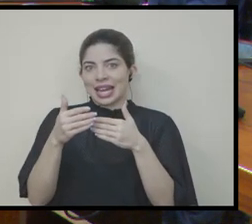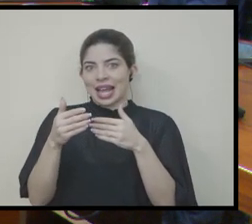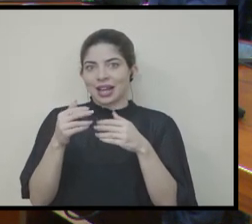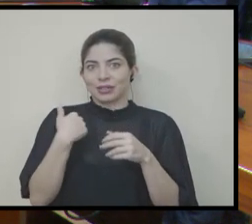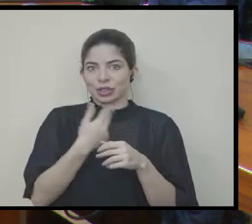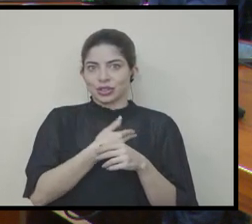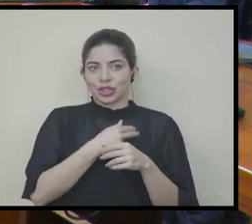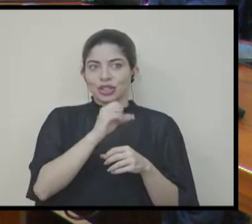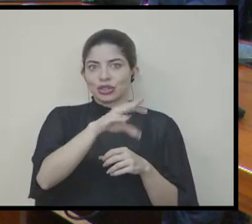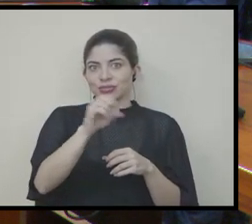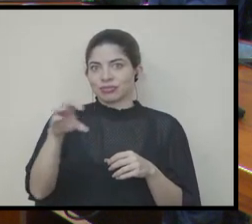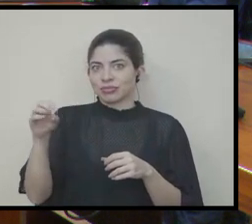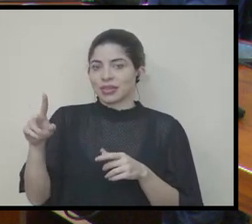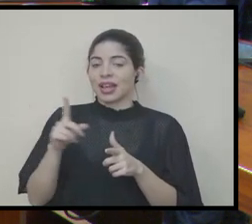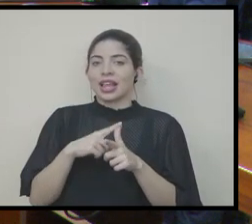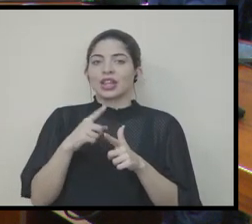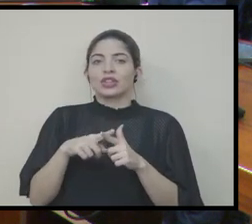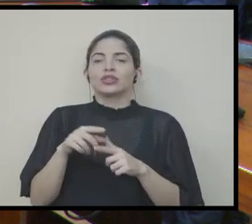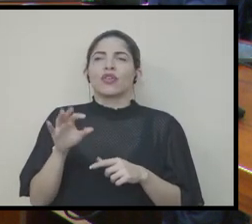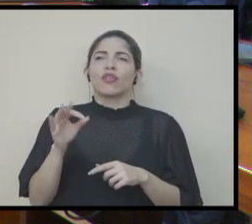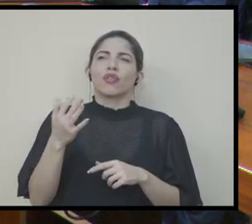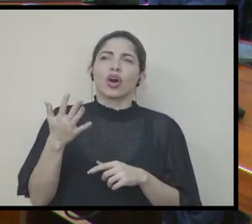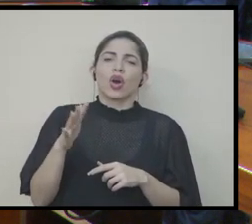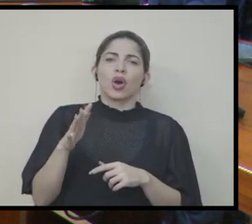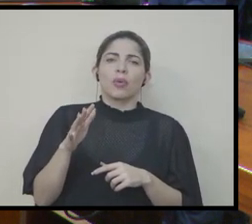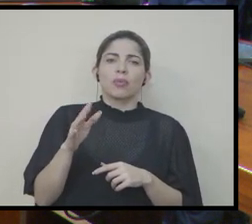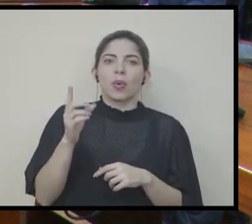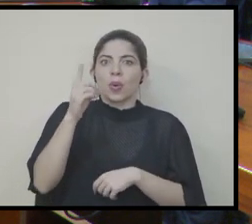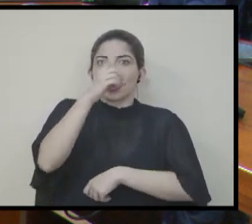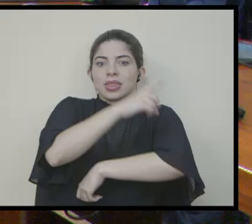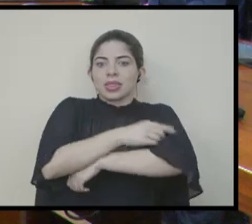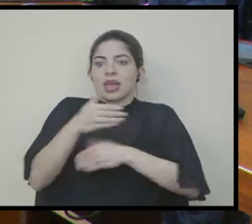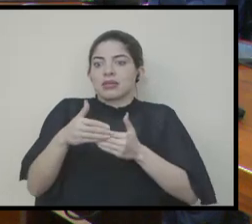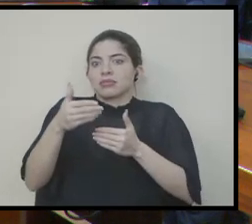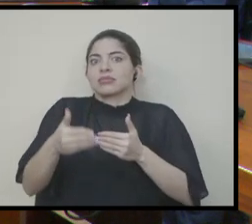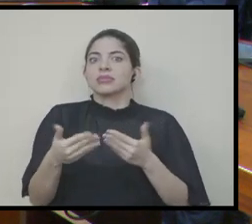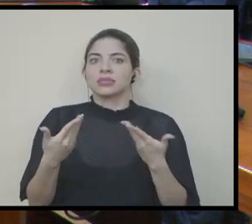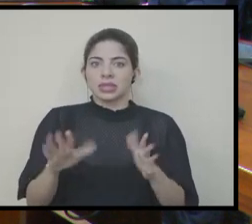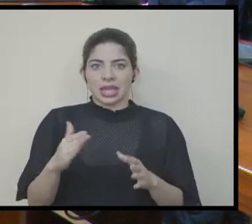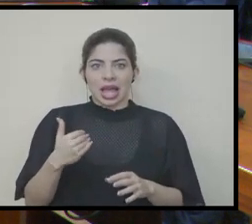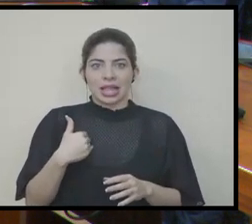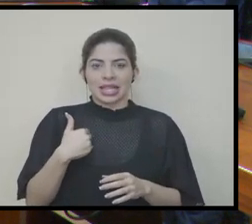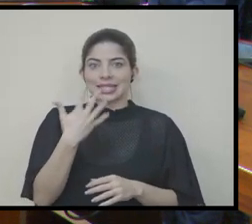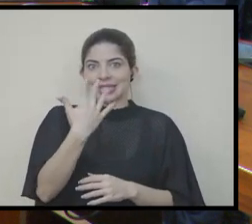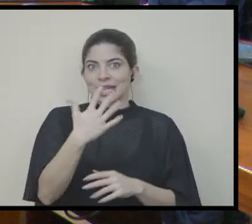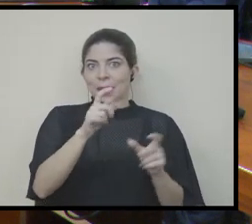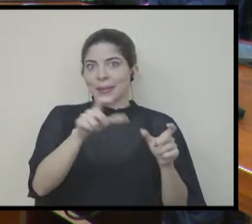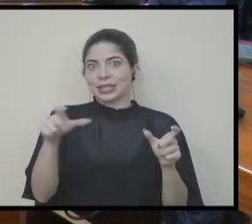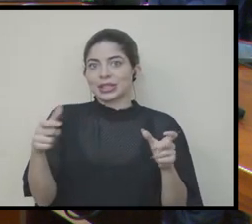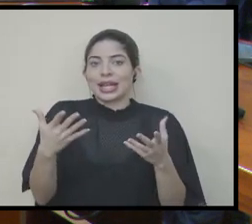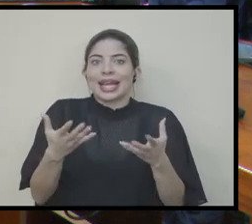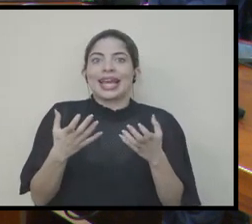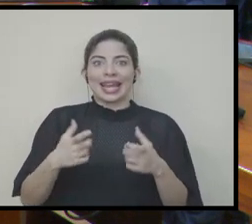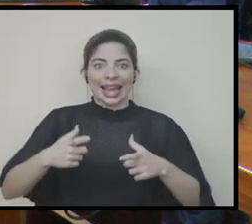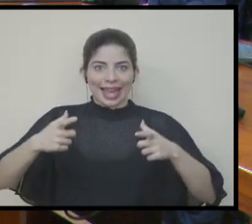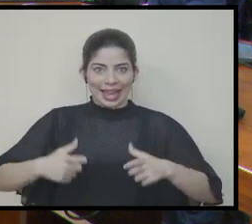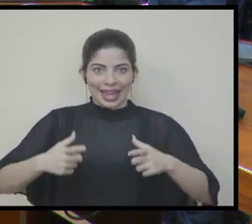a nosotros. Entonces fue como al siguiente día, ya teníamos 5 personas que querían un